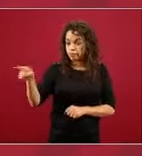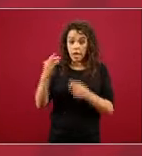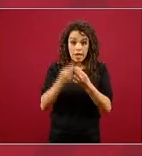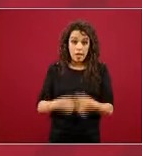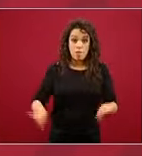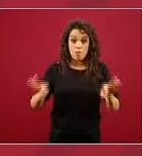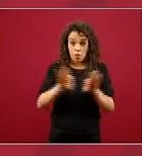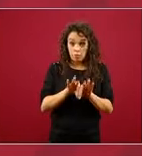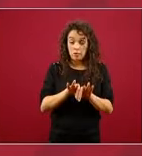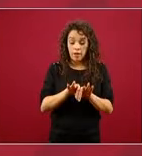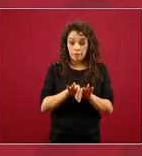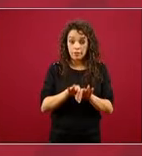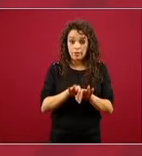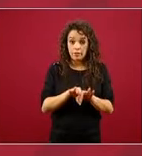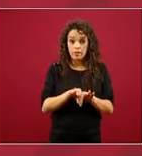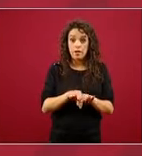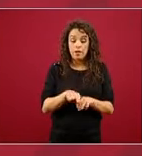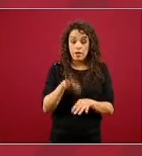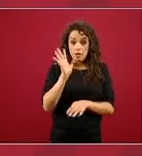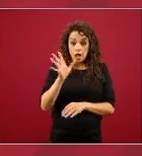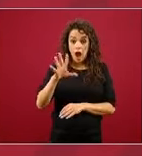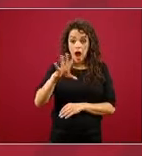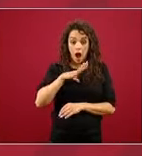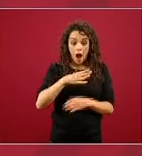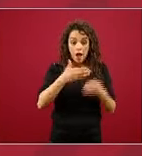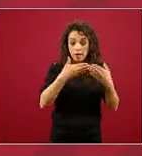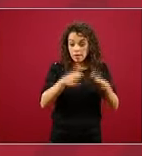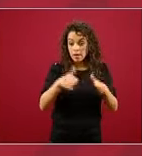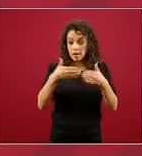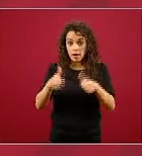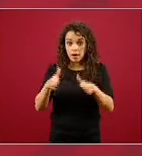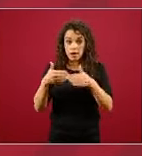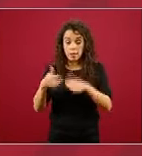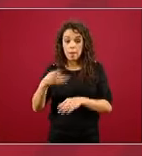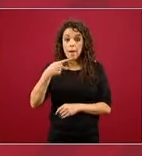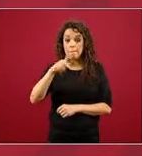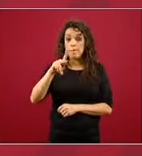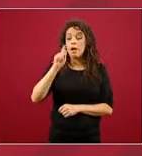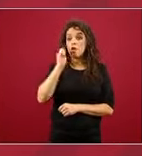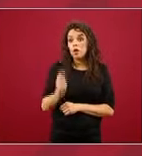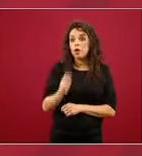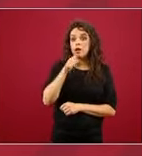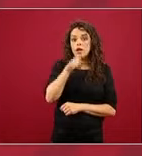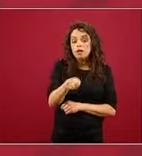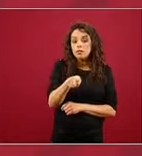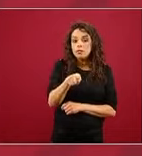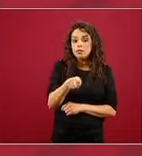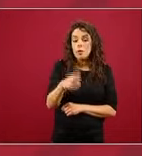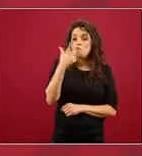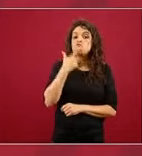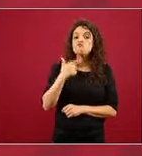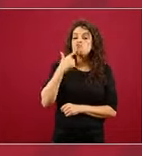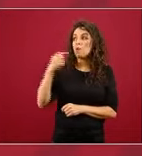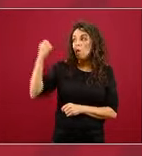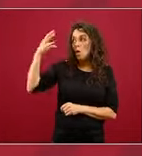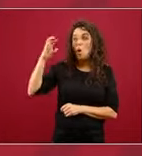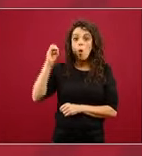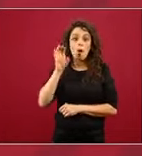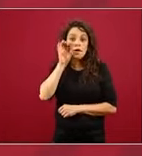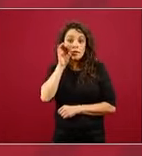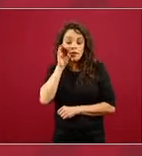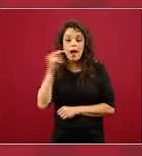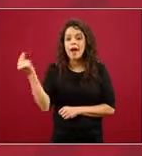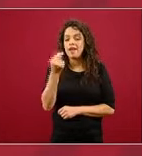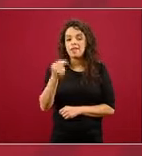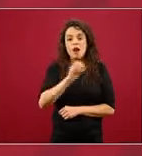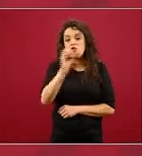se encuentran activas tanto en un nivel de riesgo rojo como naranja requiere de que las personas laboren, y